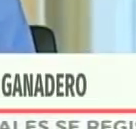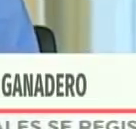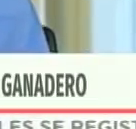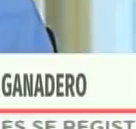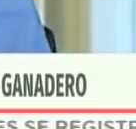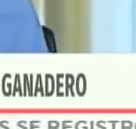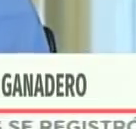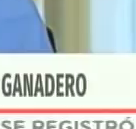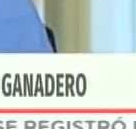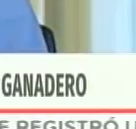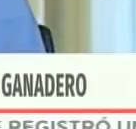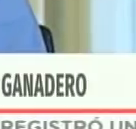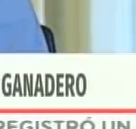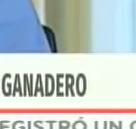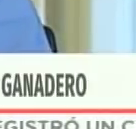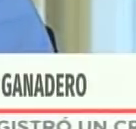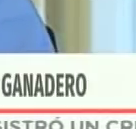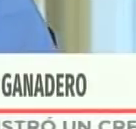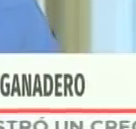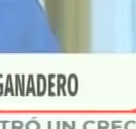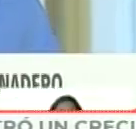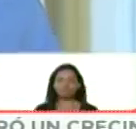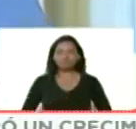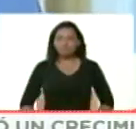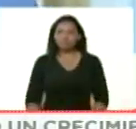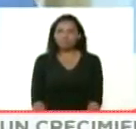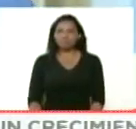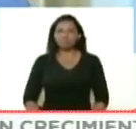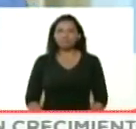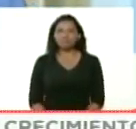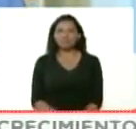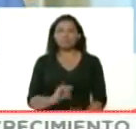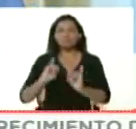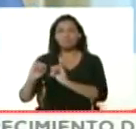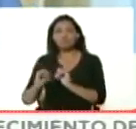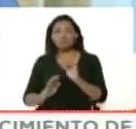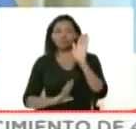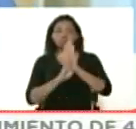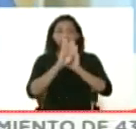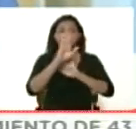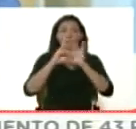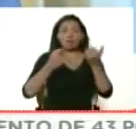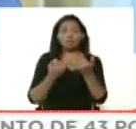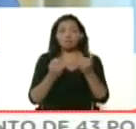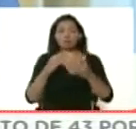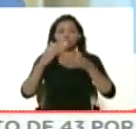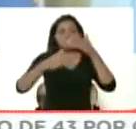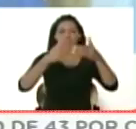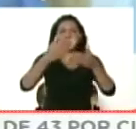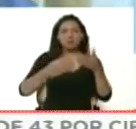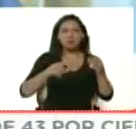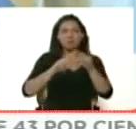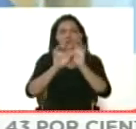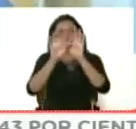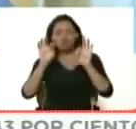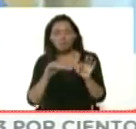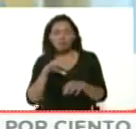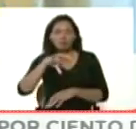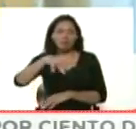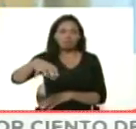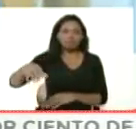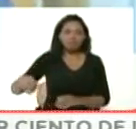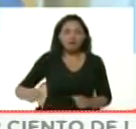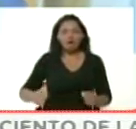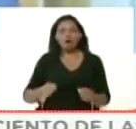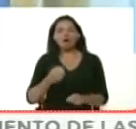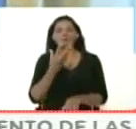estados llaneros. Sin embargo, esta es una ganadería que también se ha venido incrementando de manera considerable en los estados Monagas,